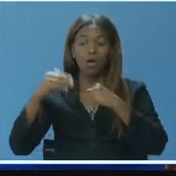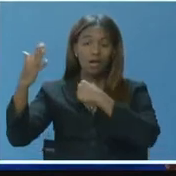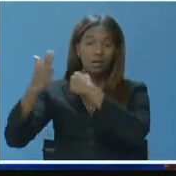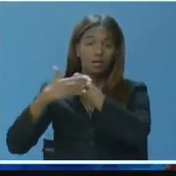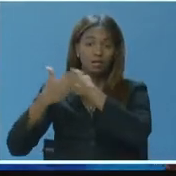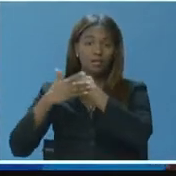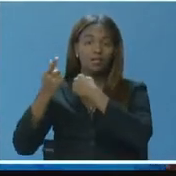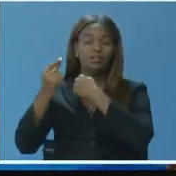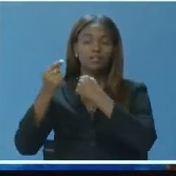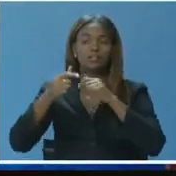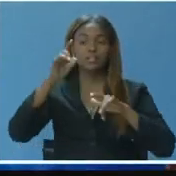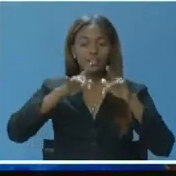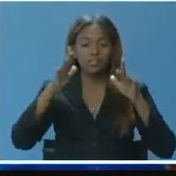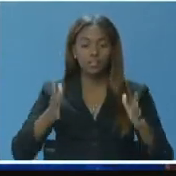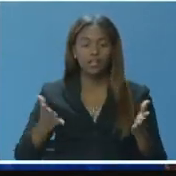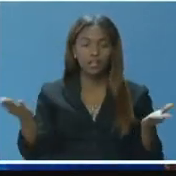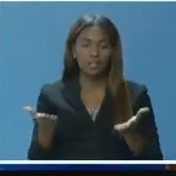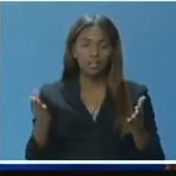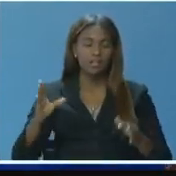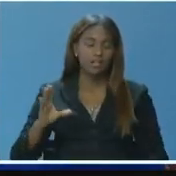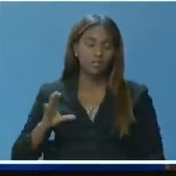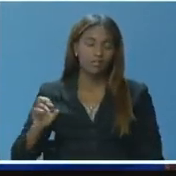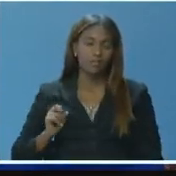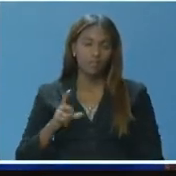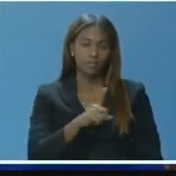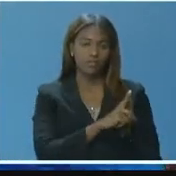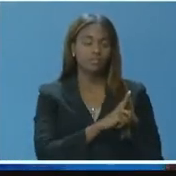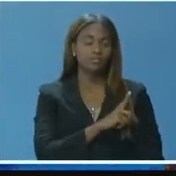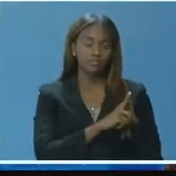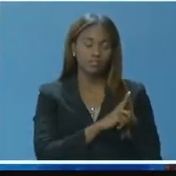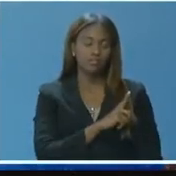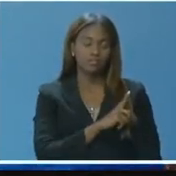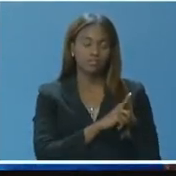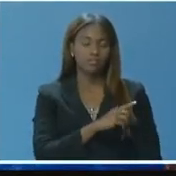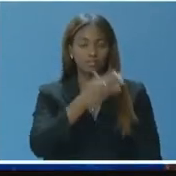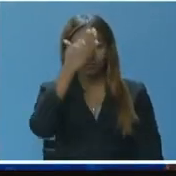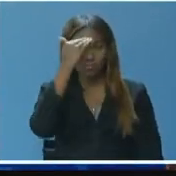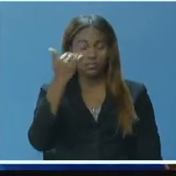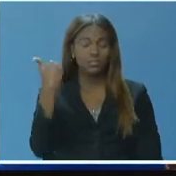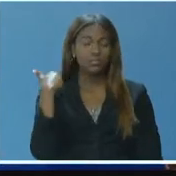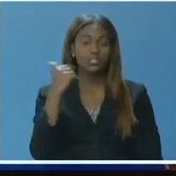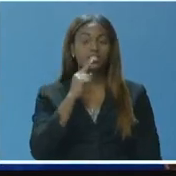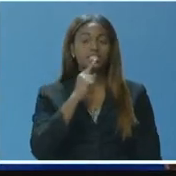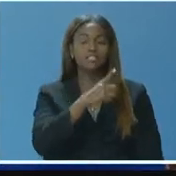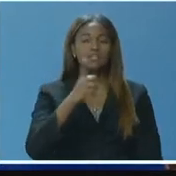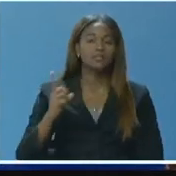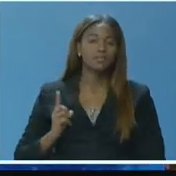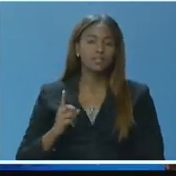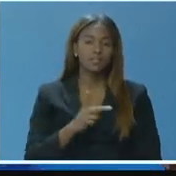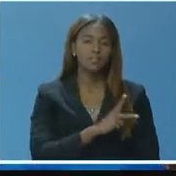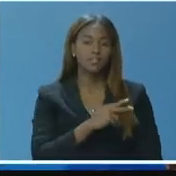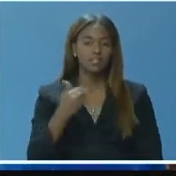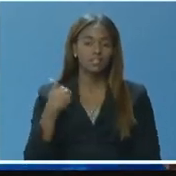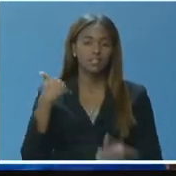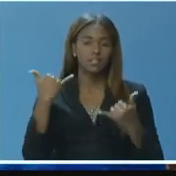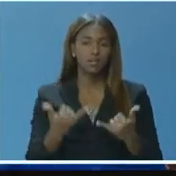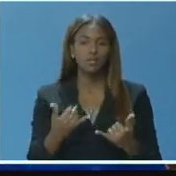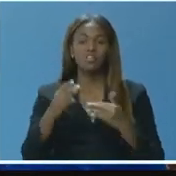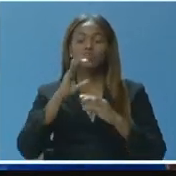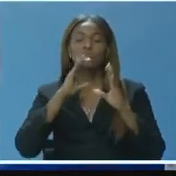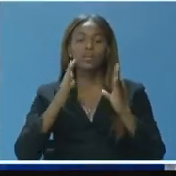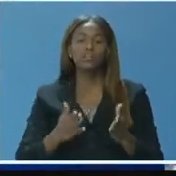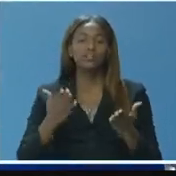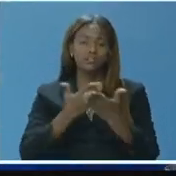la Secretaría de la Cámara de Diputados, en virtud de que ciertamente el diputado está en este momento